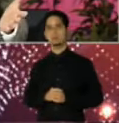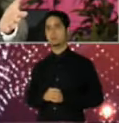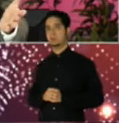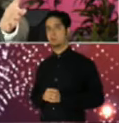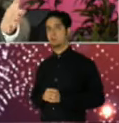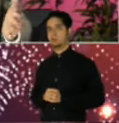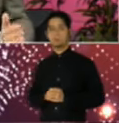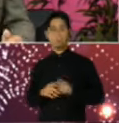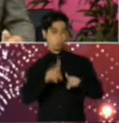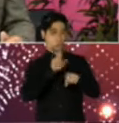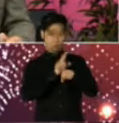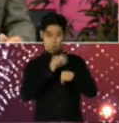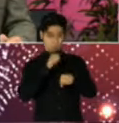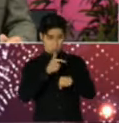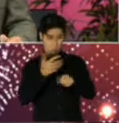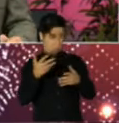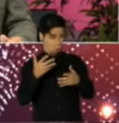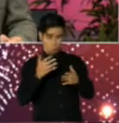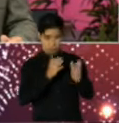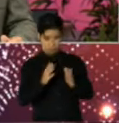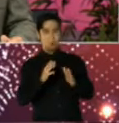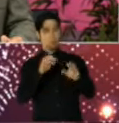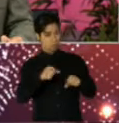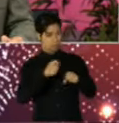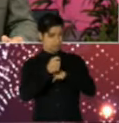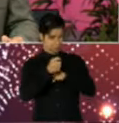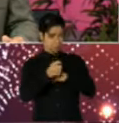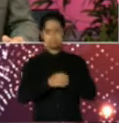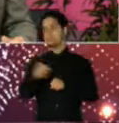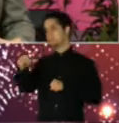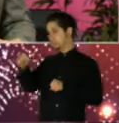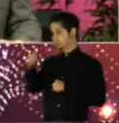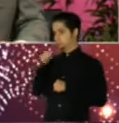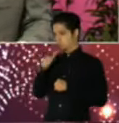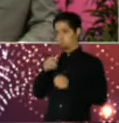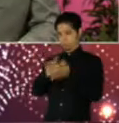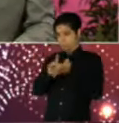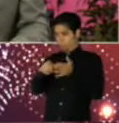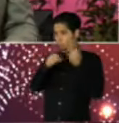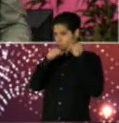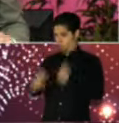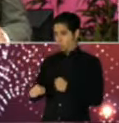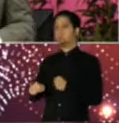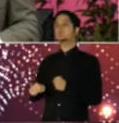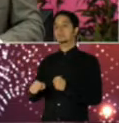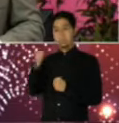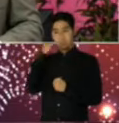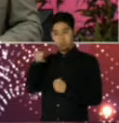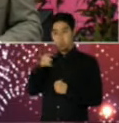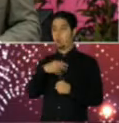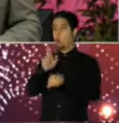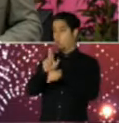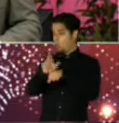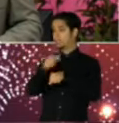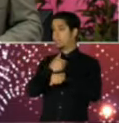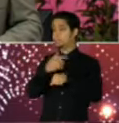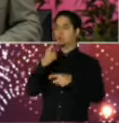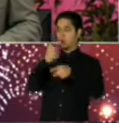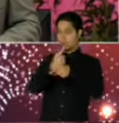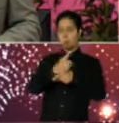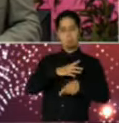médica pueden ser peligrosos estos medicamentos. Claro, sí, tienen efectos adversos, no son medicamentos inocuos. Utilizados correctamente pueden ser seguros y